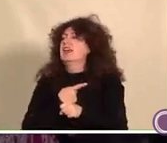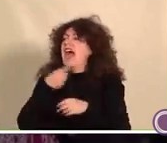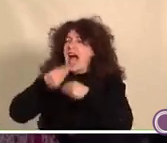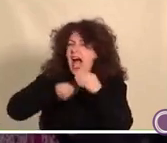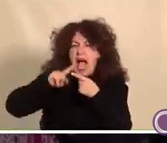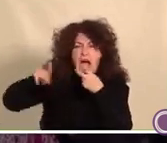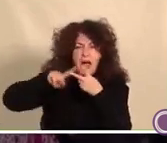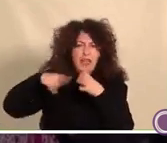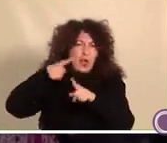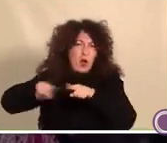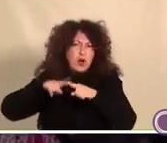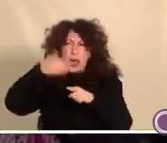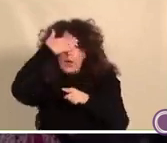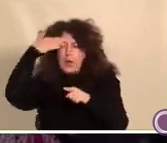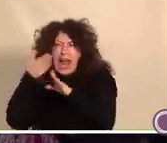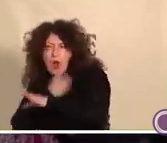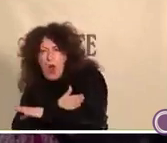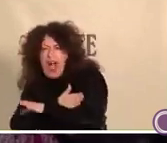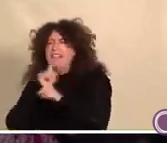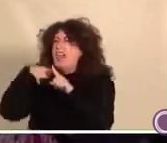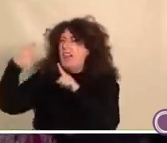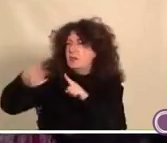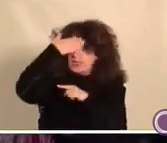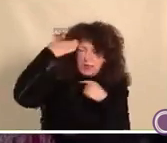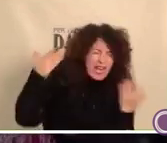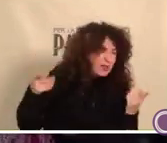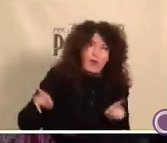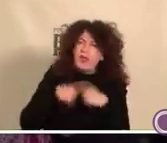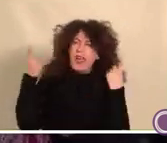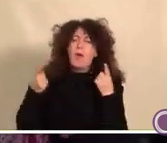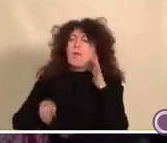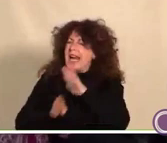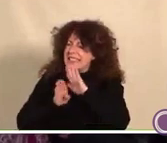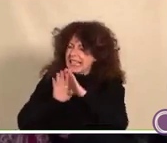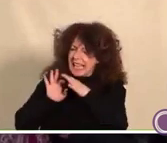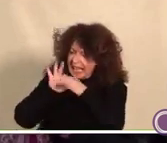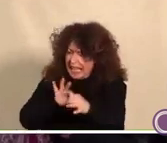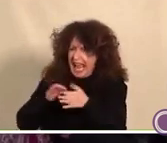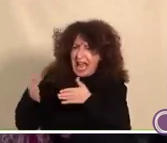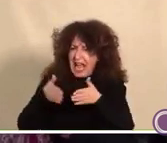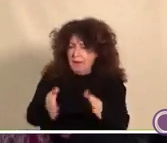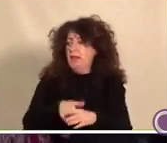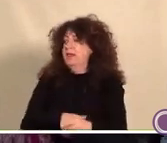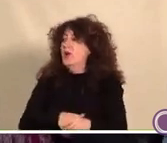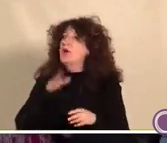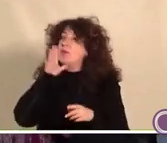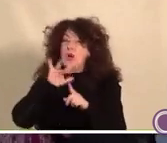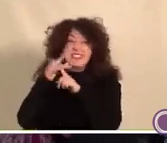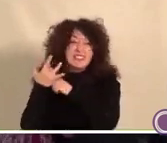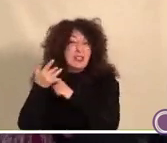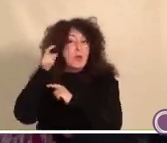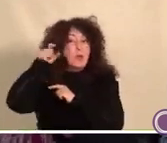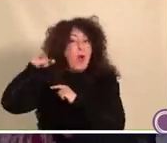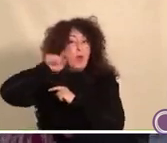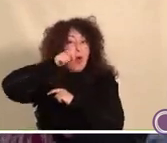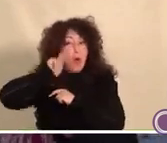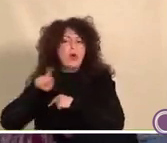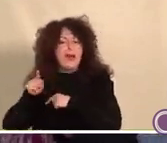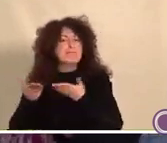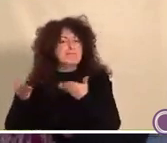hacer cosas antes de verano después de verano en otoño para seguir dando pasos en este en este camino porque la situación del pueblo de ucrania lo